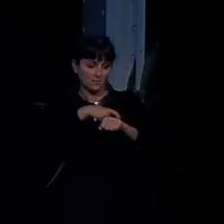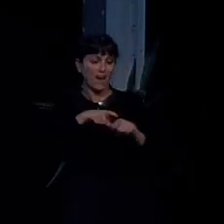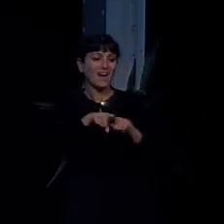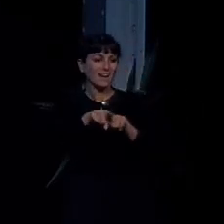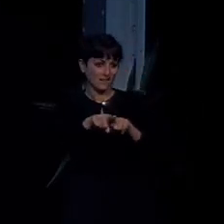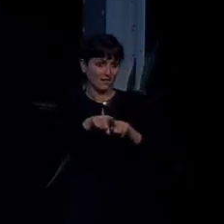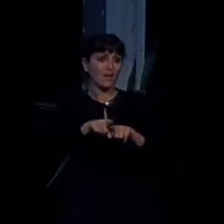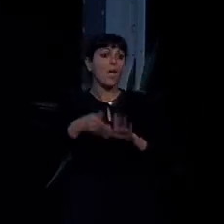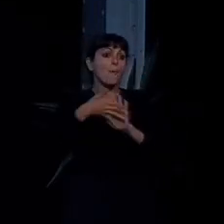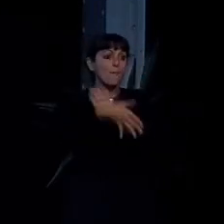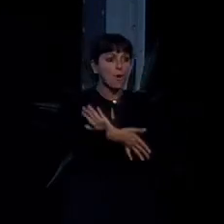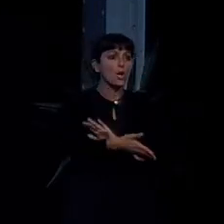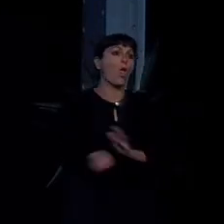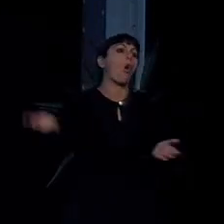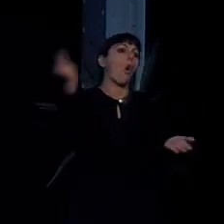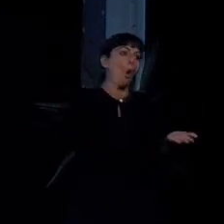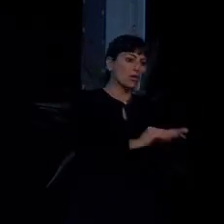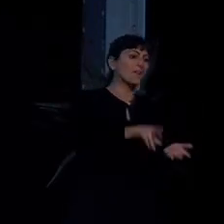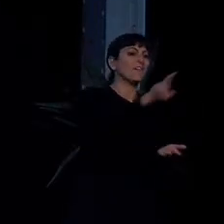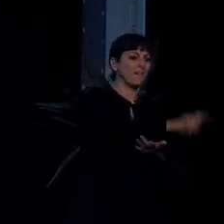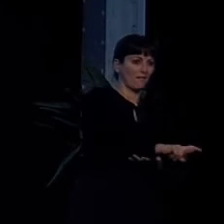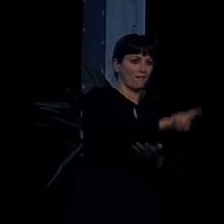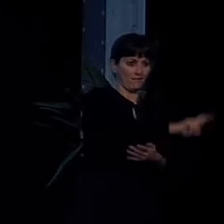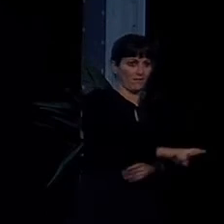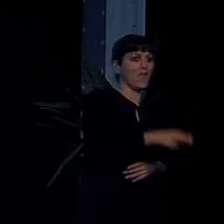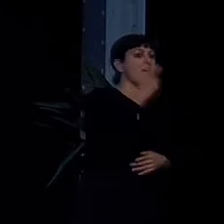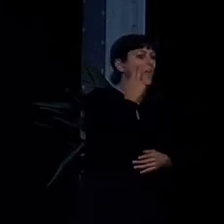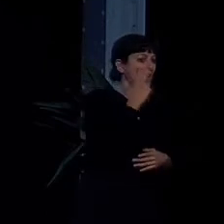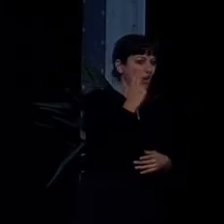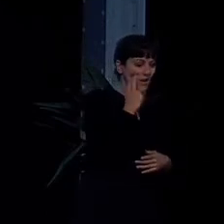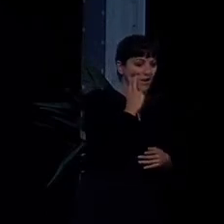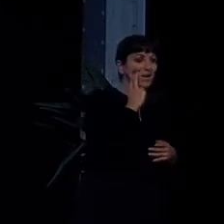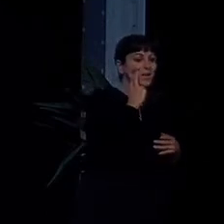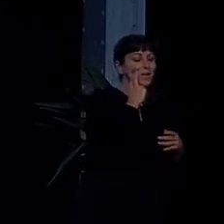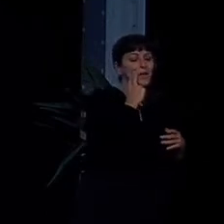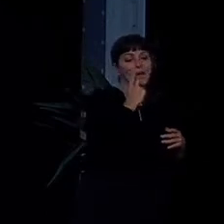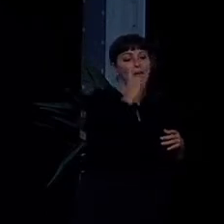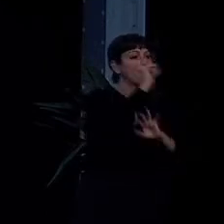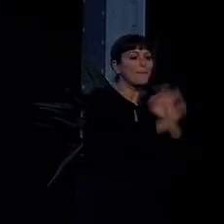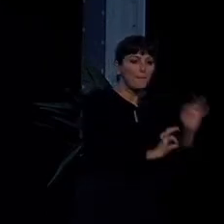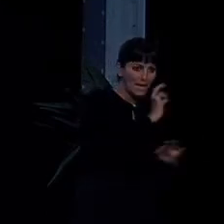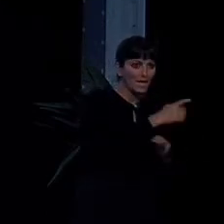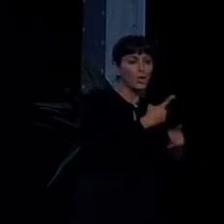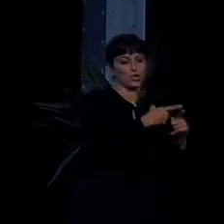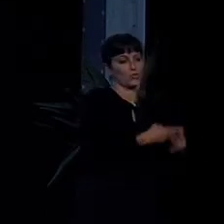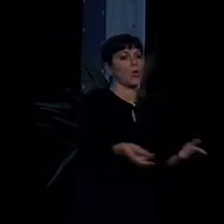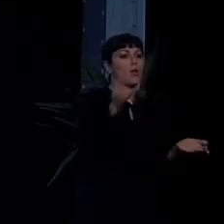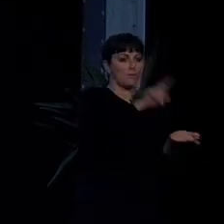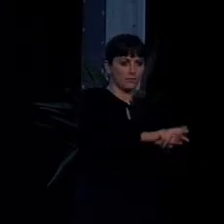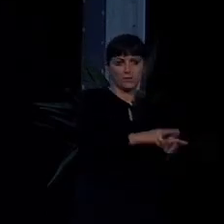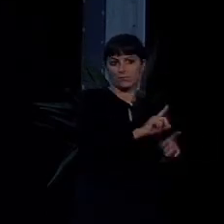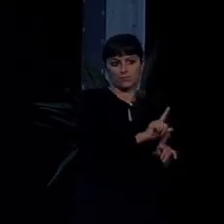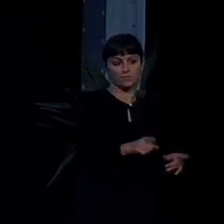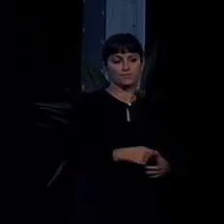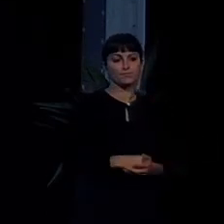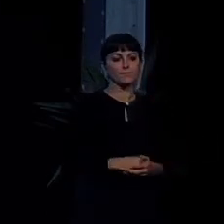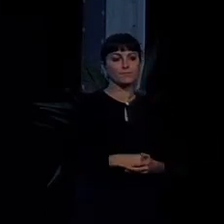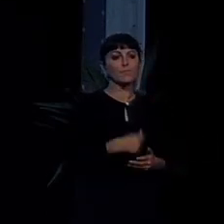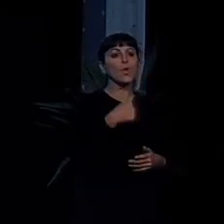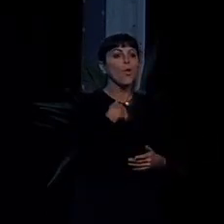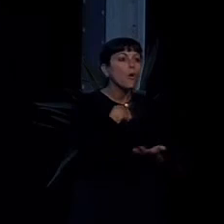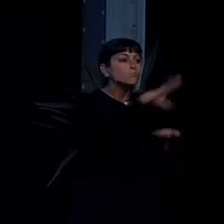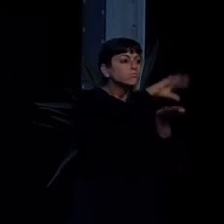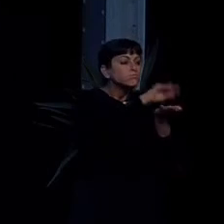sexual. Entonces, voy a contar muy brevemente algunos conceptos teóricos. Cojo muchos autores, uno de ellos es